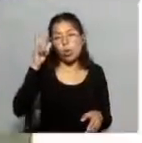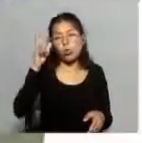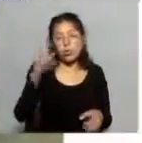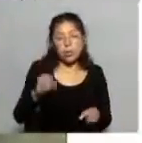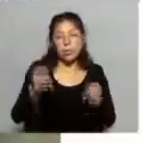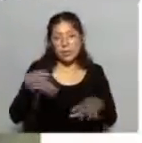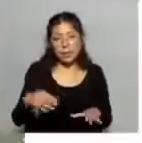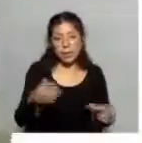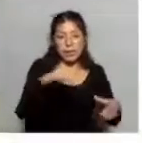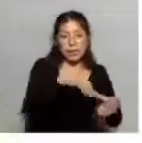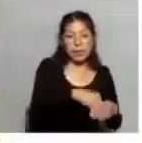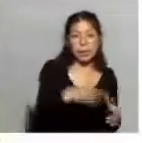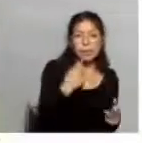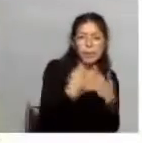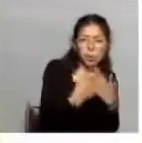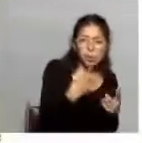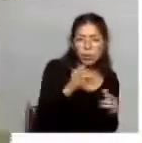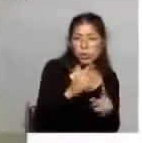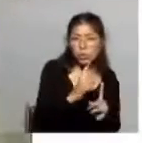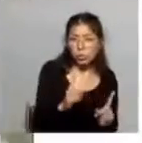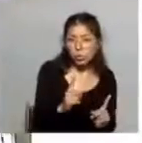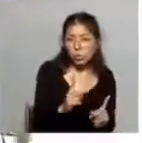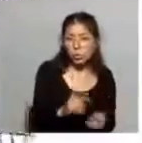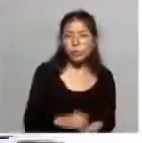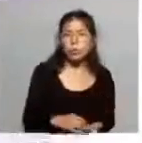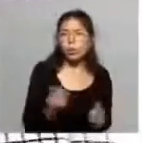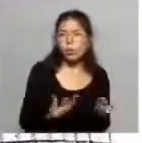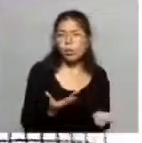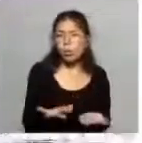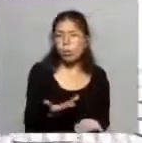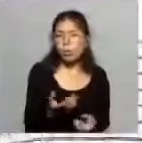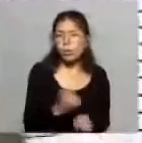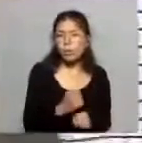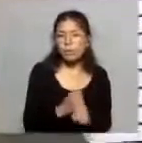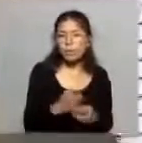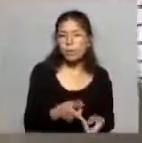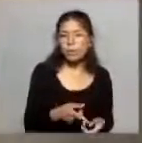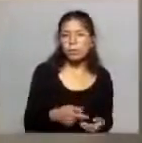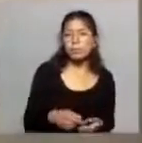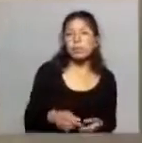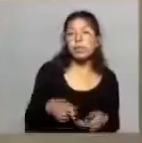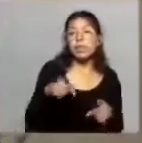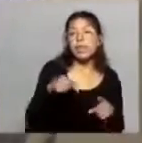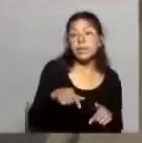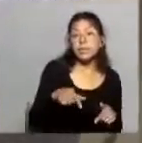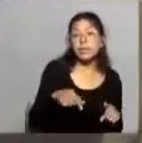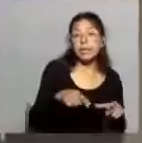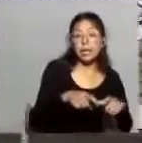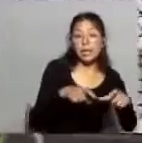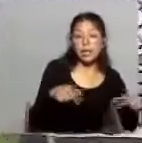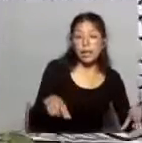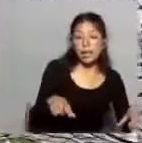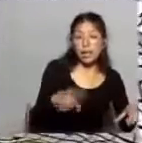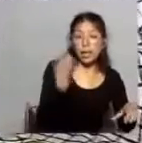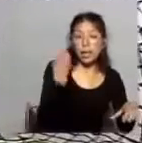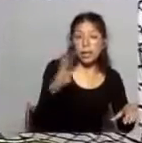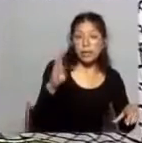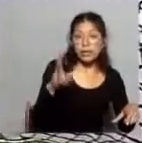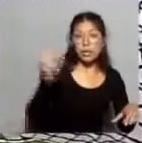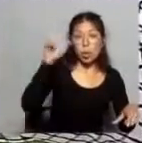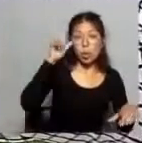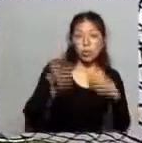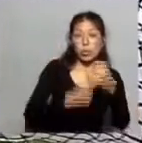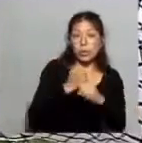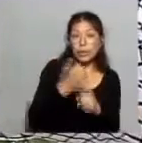la es poder ingres antes al establecimiento Cómo están evaluando Esa es la hora extra que se va a implementar Dios